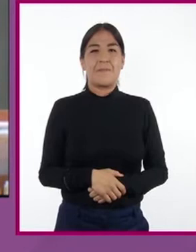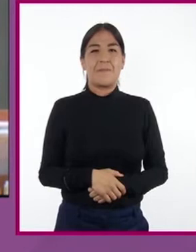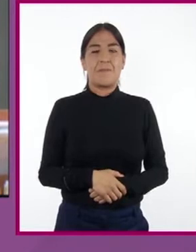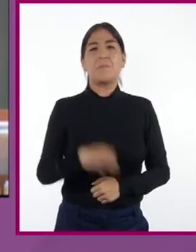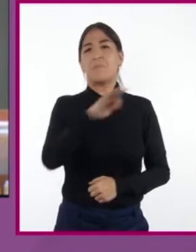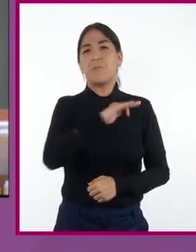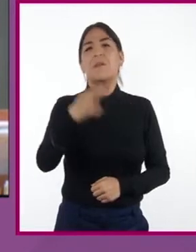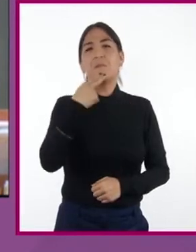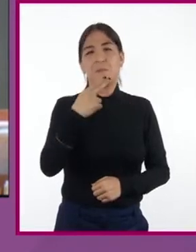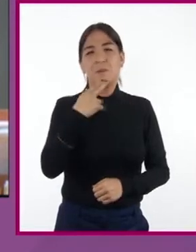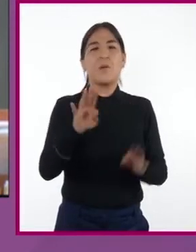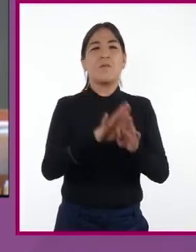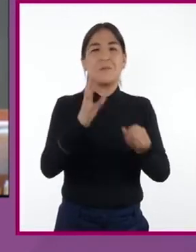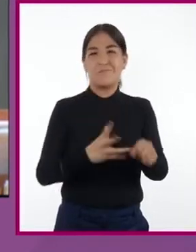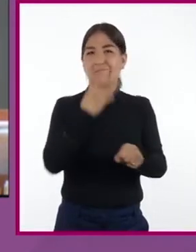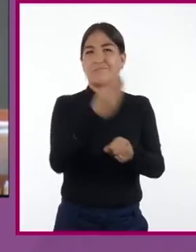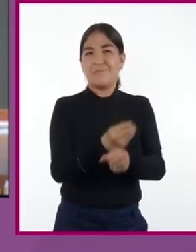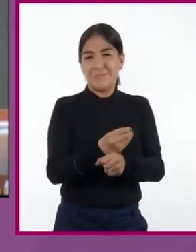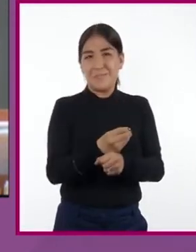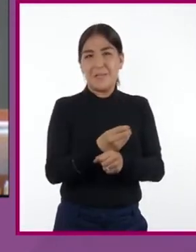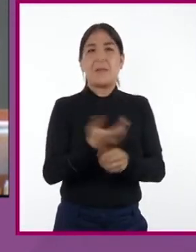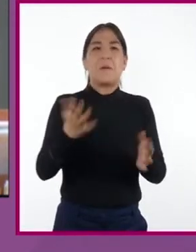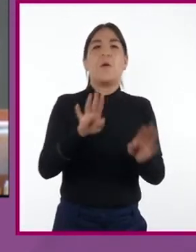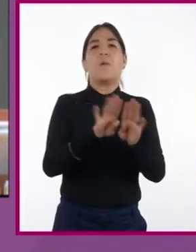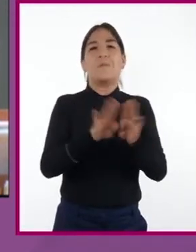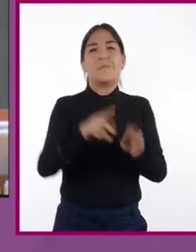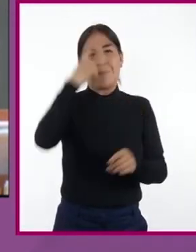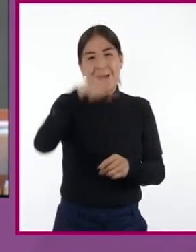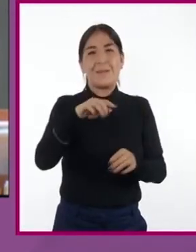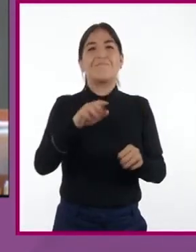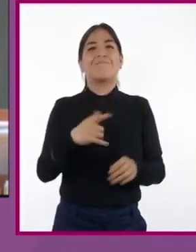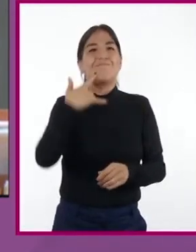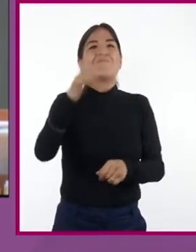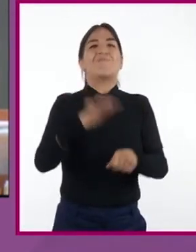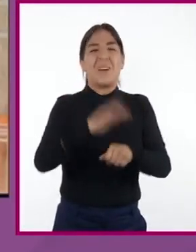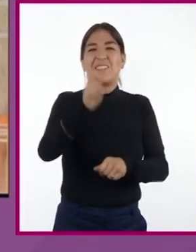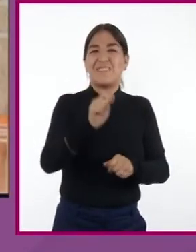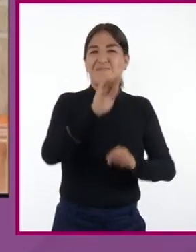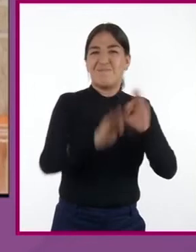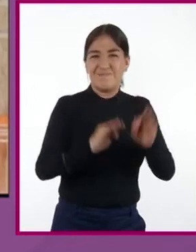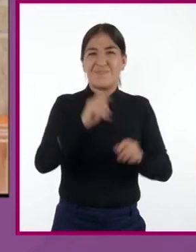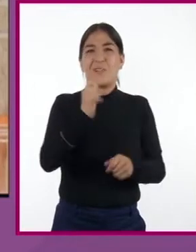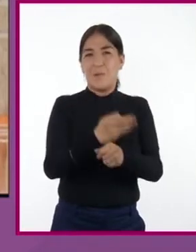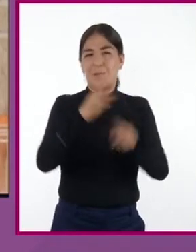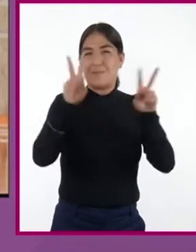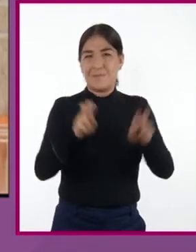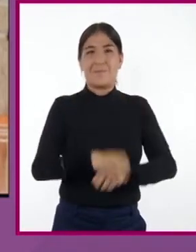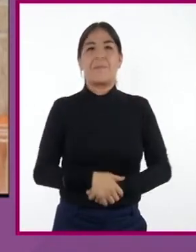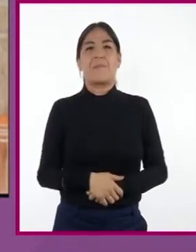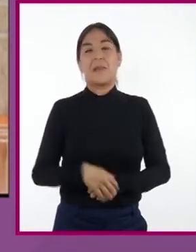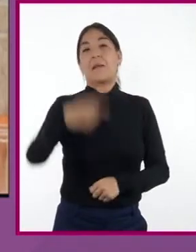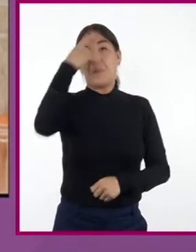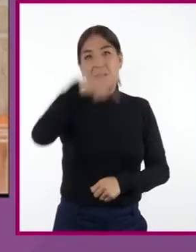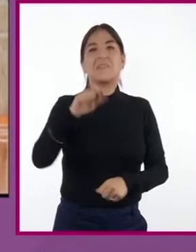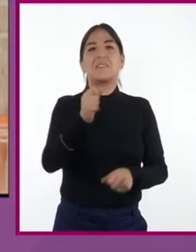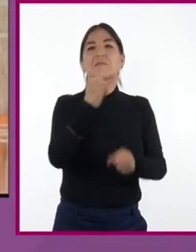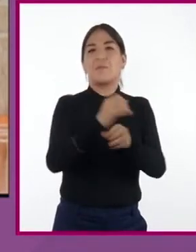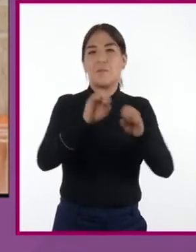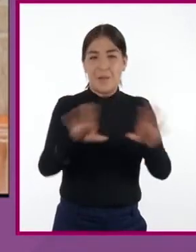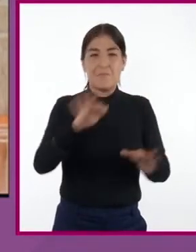se puede usar como complemento o bien para reforzar el tema que se va a tratar. Y saber qué información